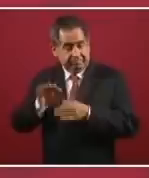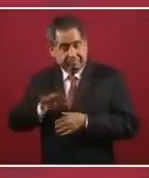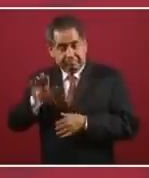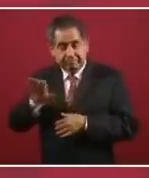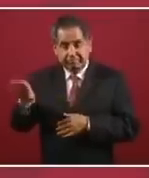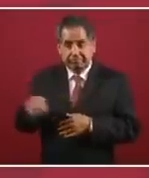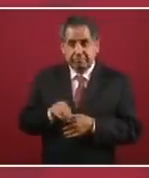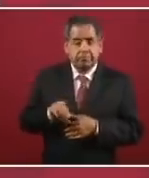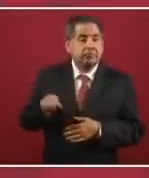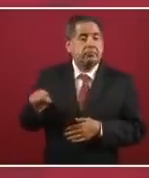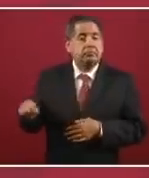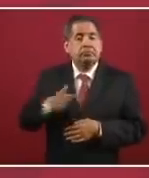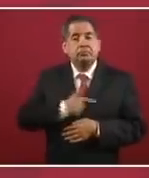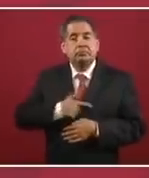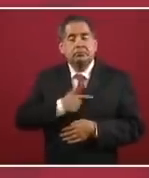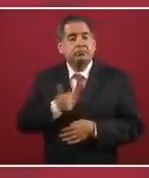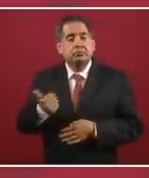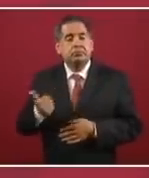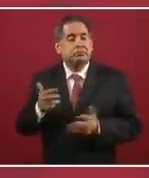le gustaba